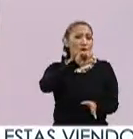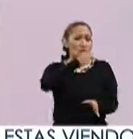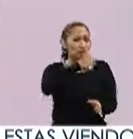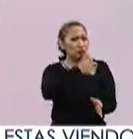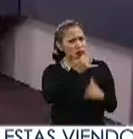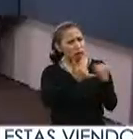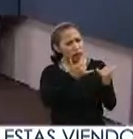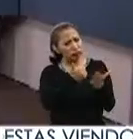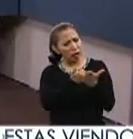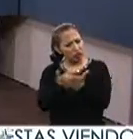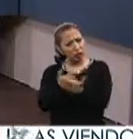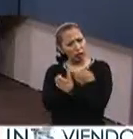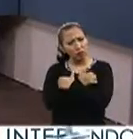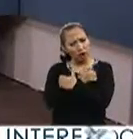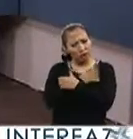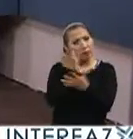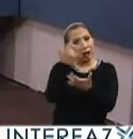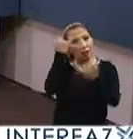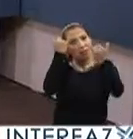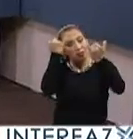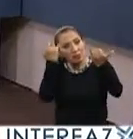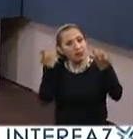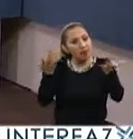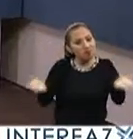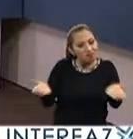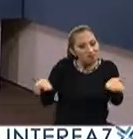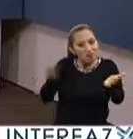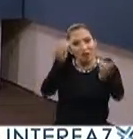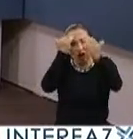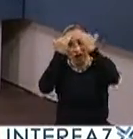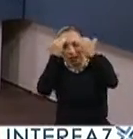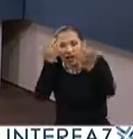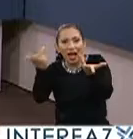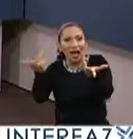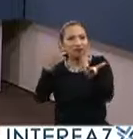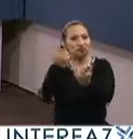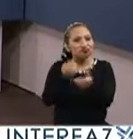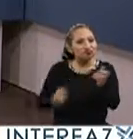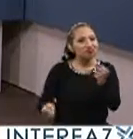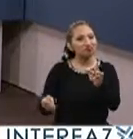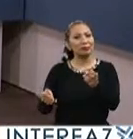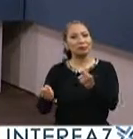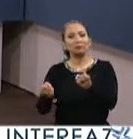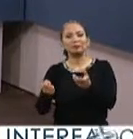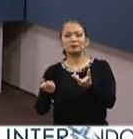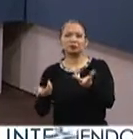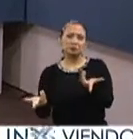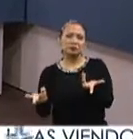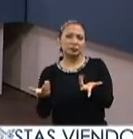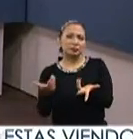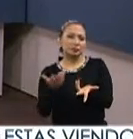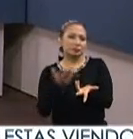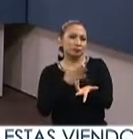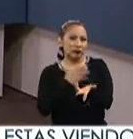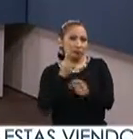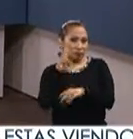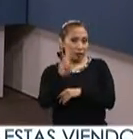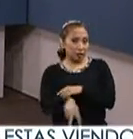que ayudan a la educación, a la creatividad, e incentivar el conocimiento, la destreza. Y bueno,